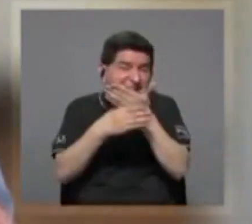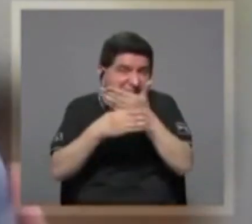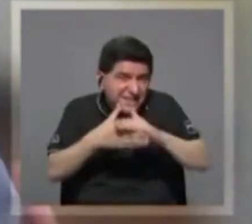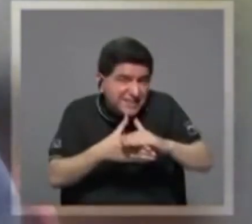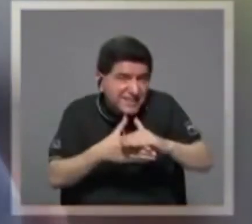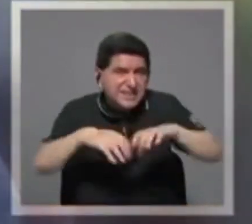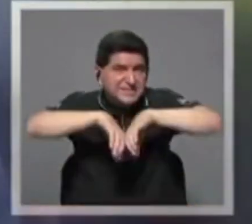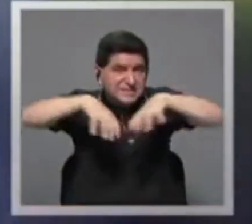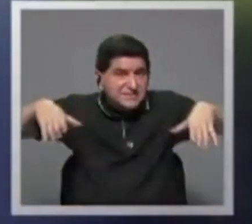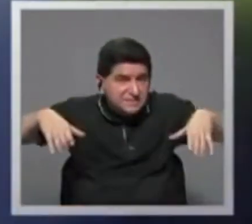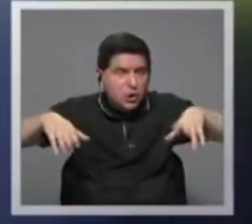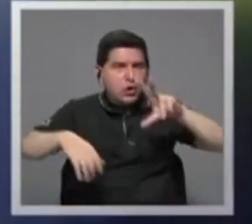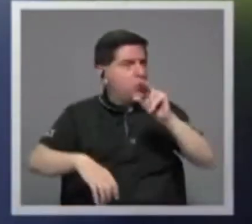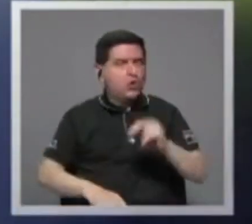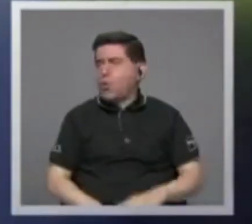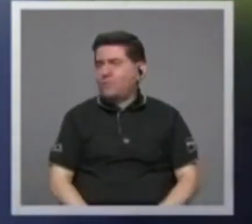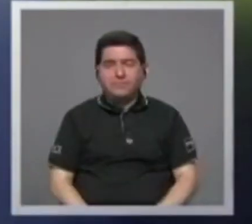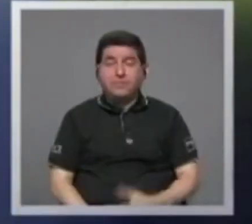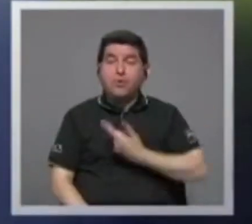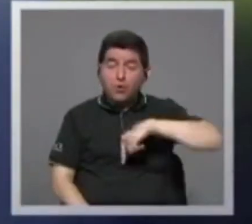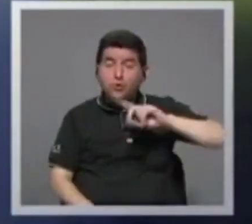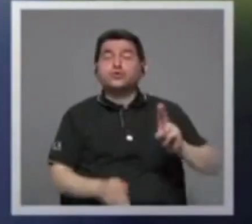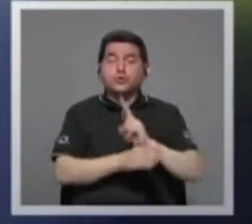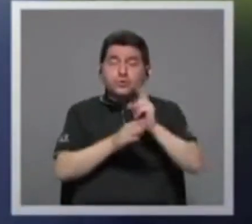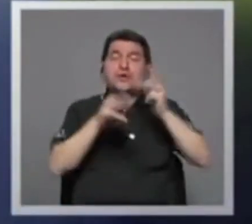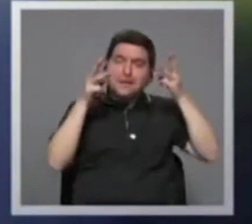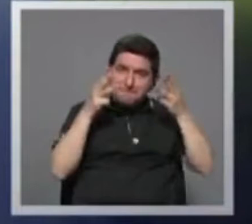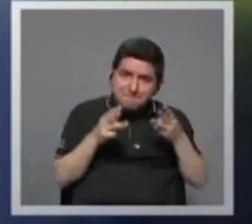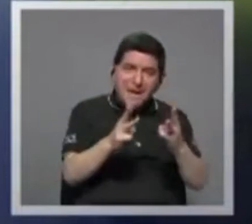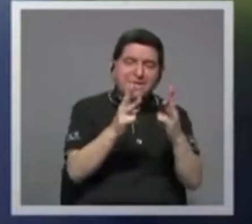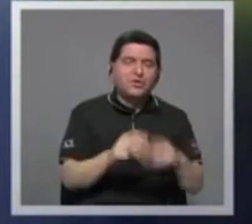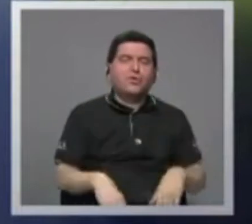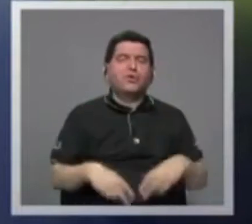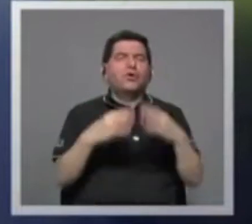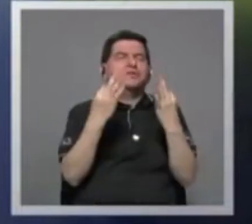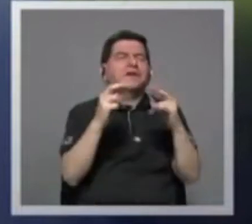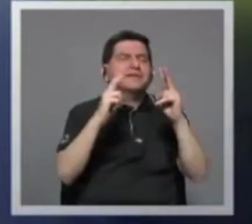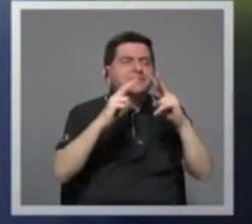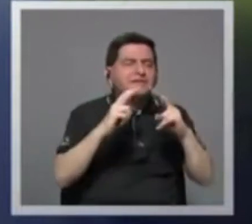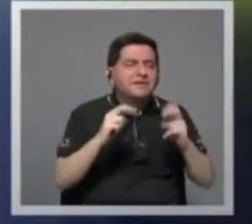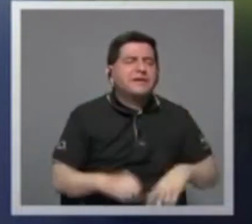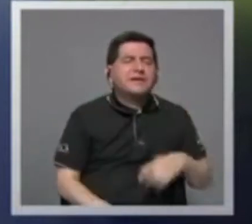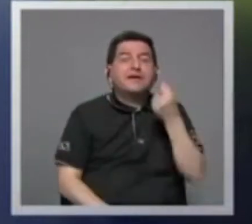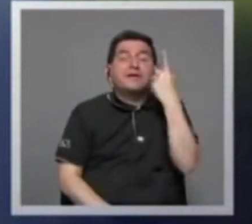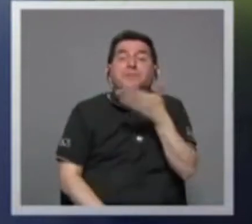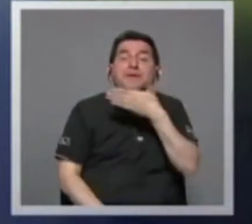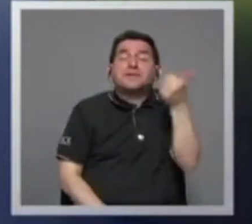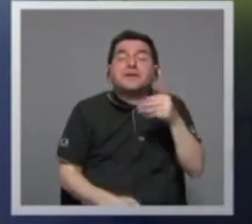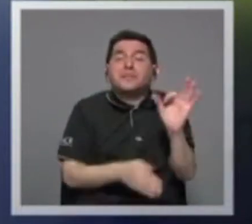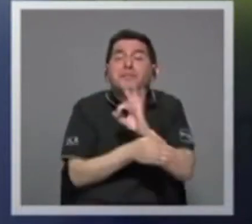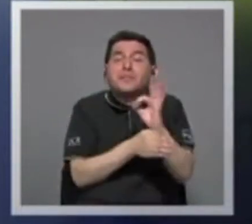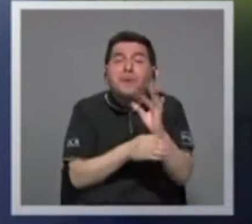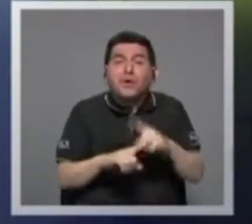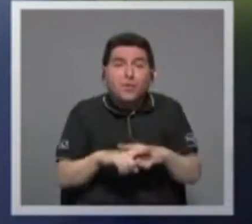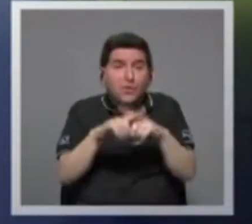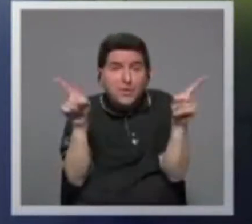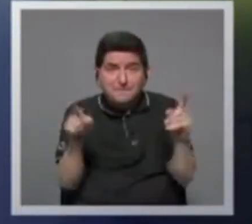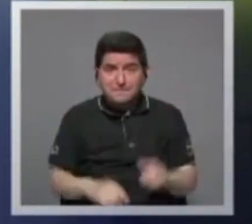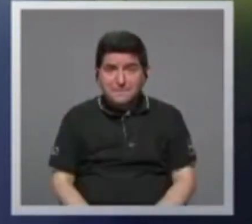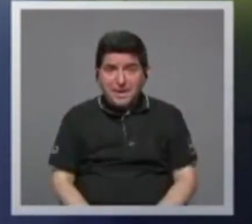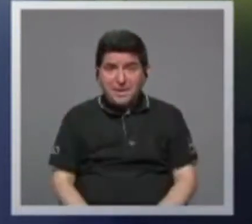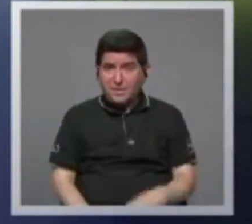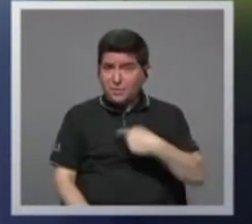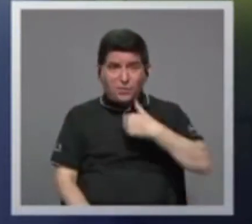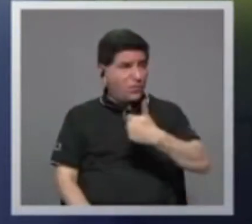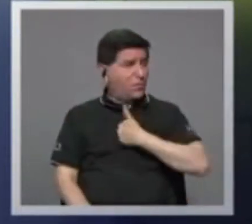como como un recurso metodológico para poder entender mejor cómo funciona. Pero ni en uno